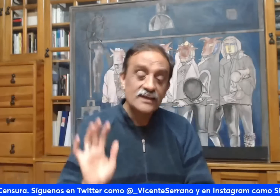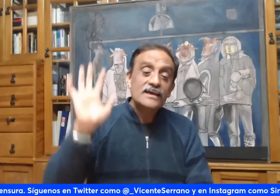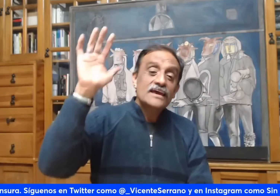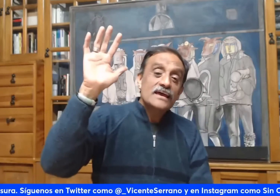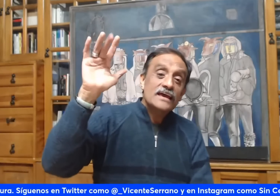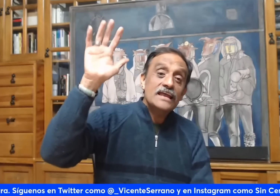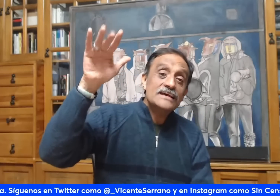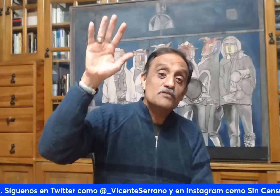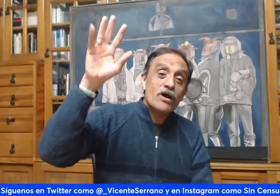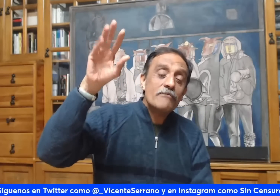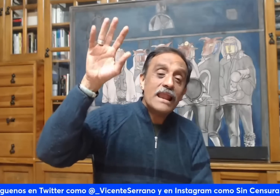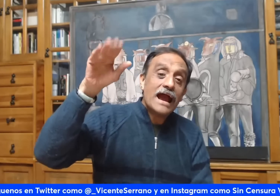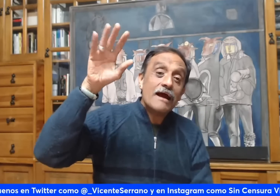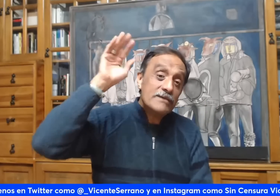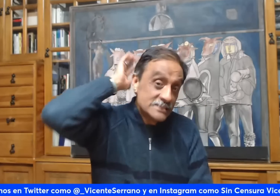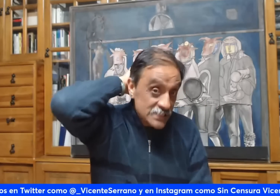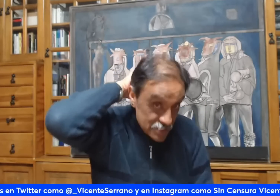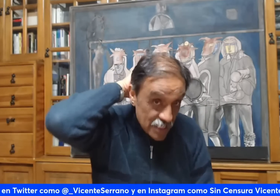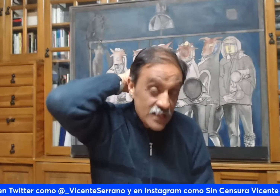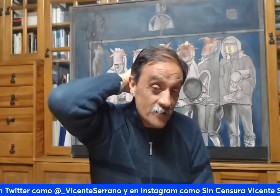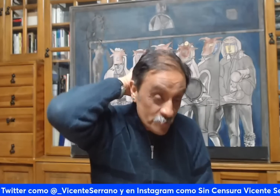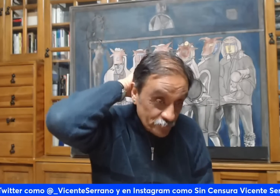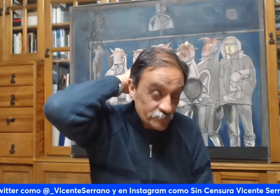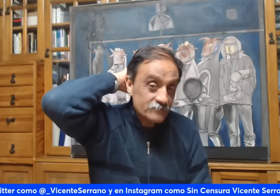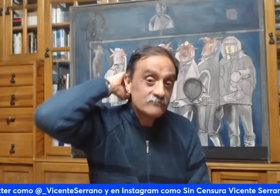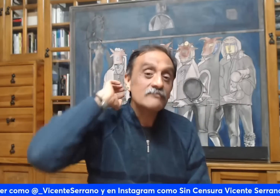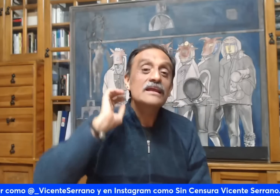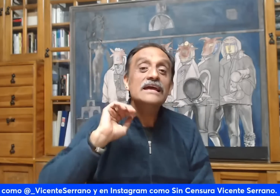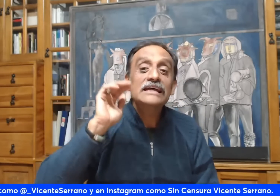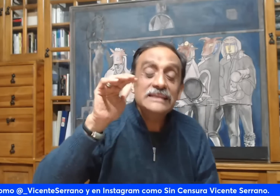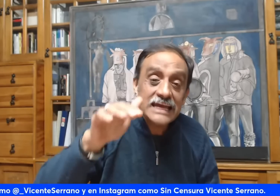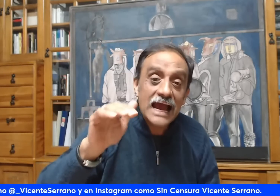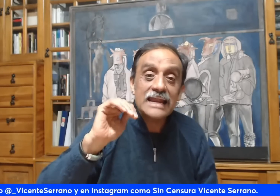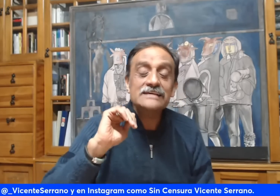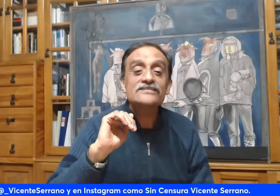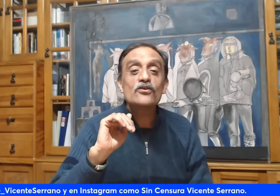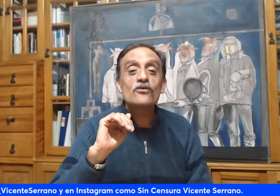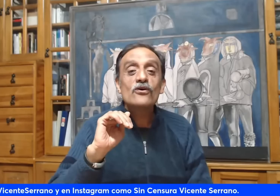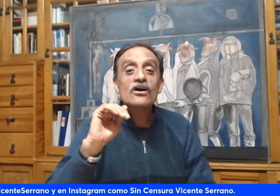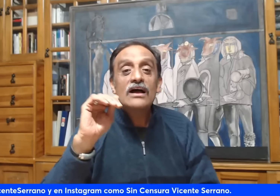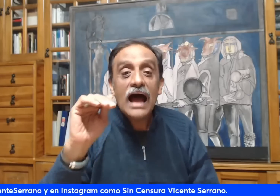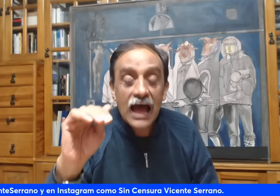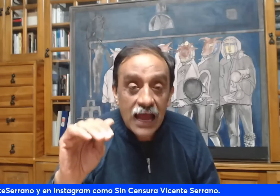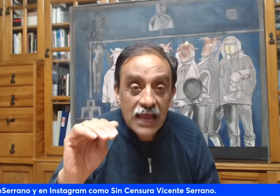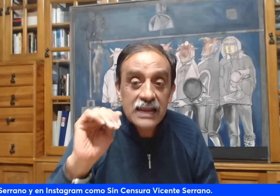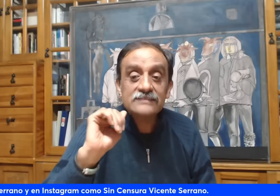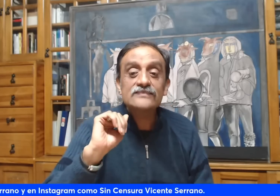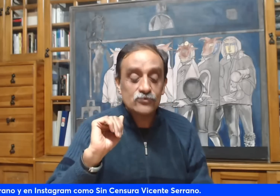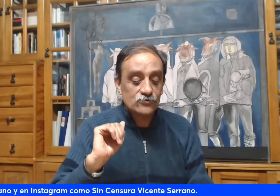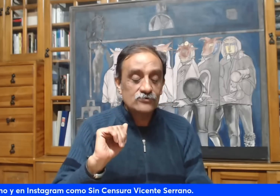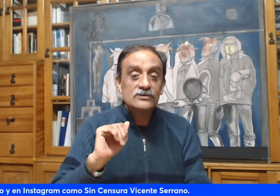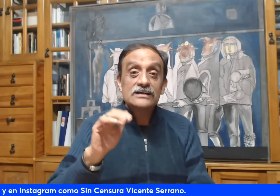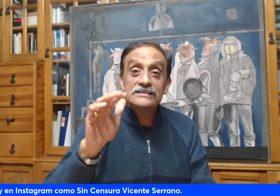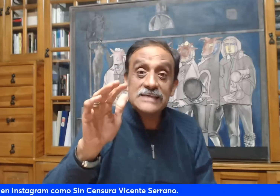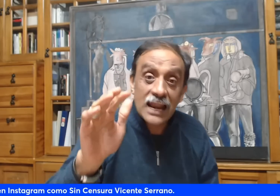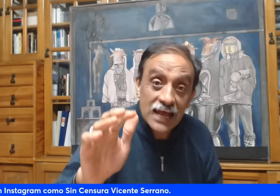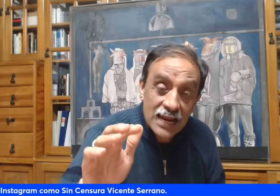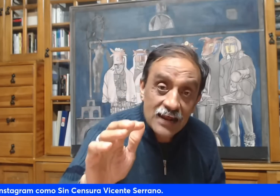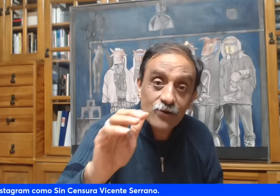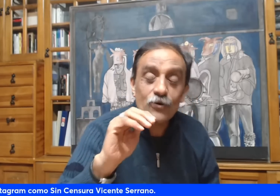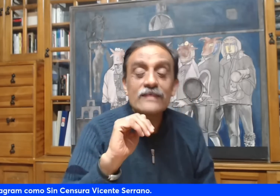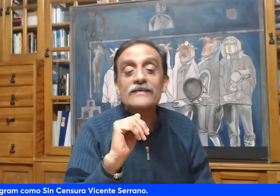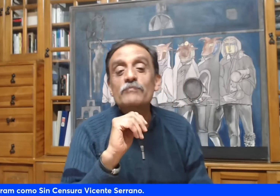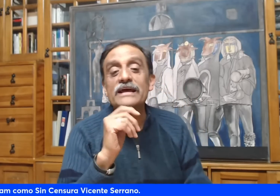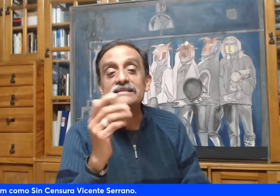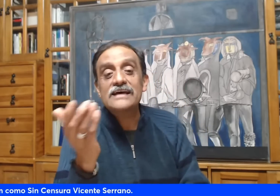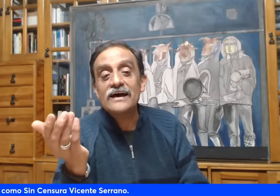conste, y les mueve la cabecita. Digan esto, hagan esto, salgan